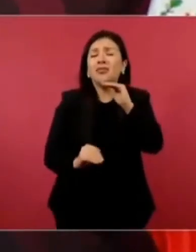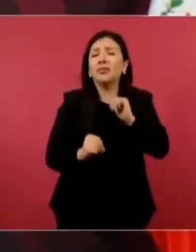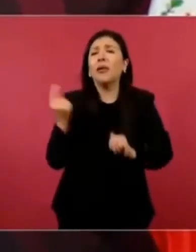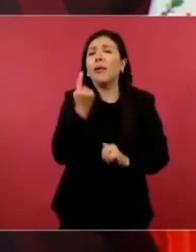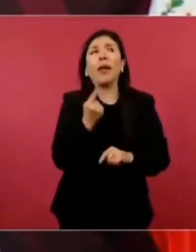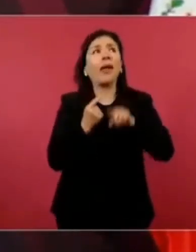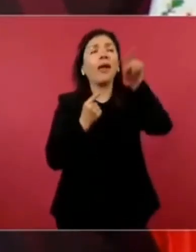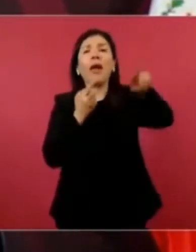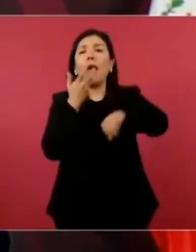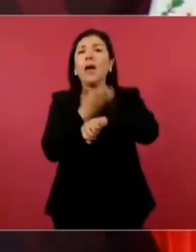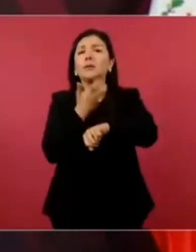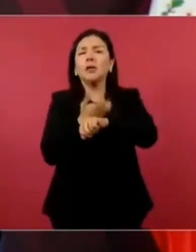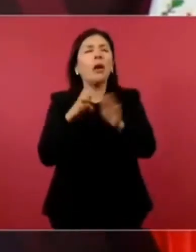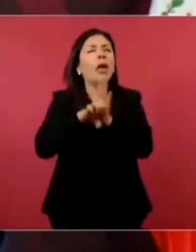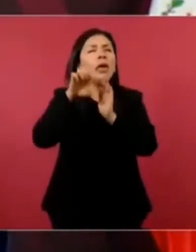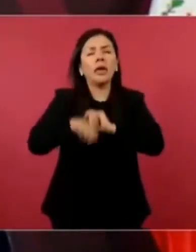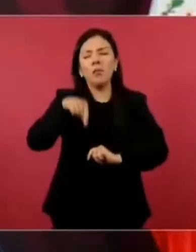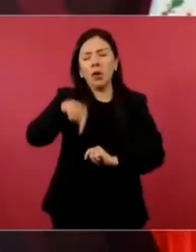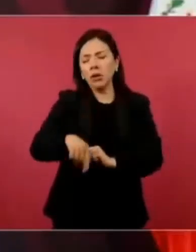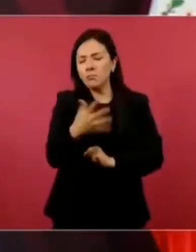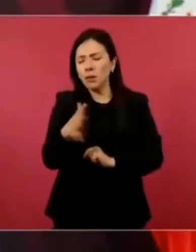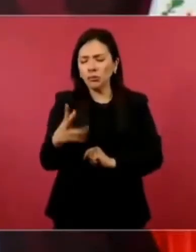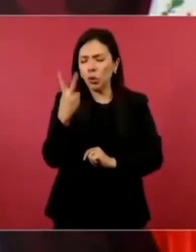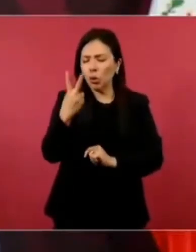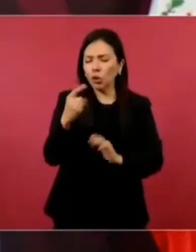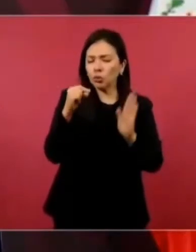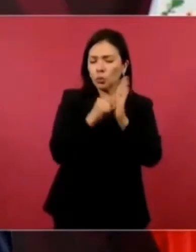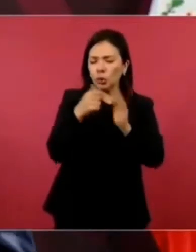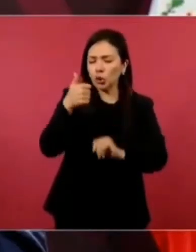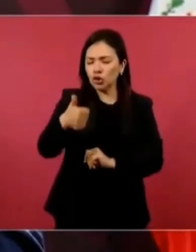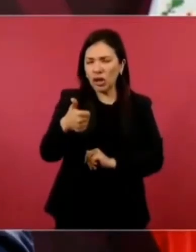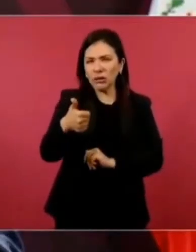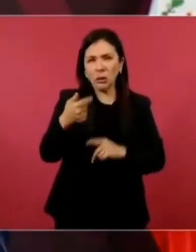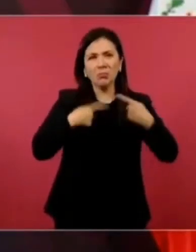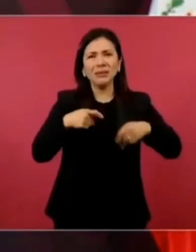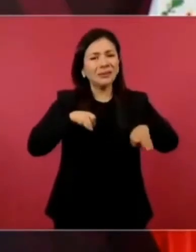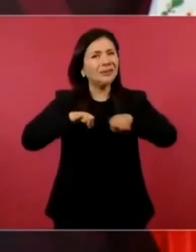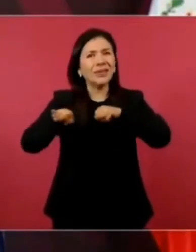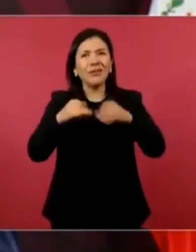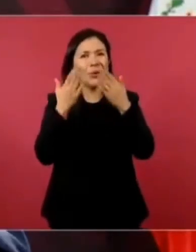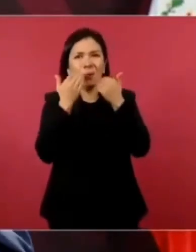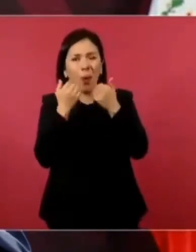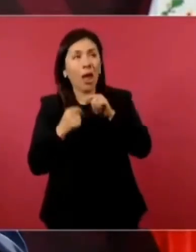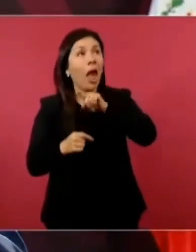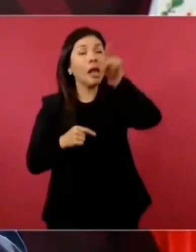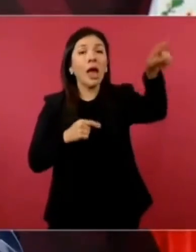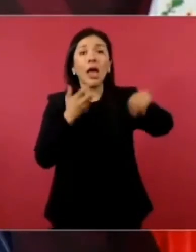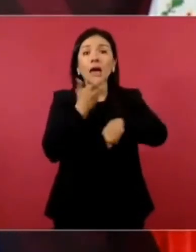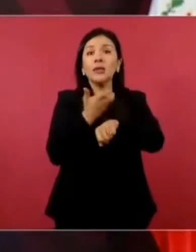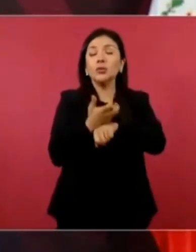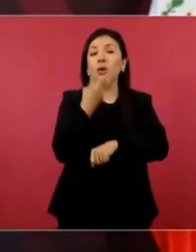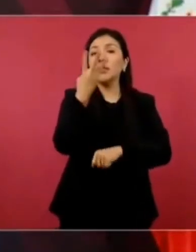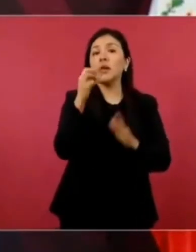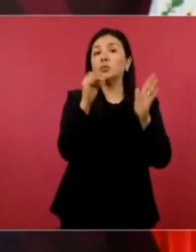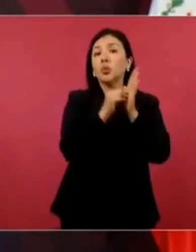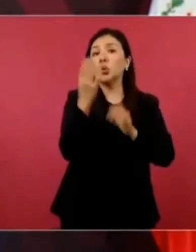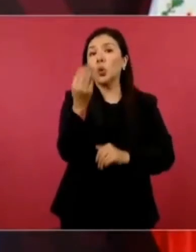Nosotros tenemos 2.6 de desempleo, Estados Unidos estará de 3.9.